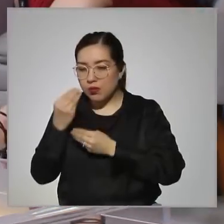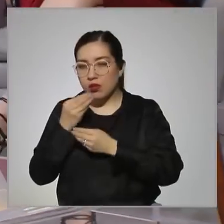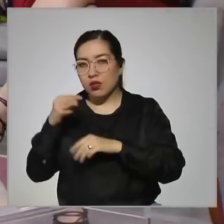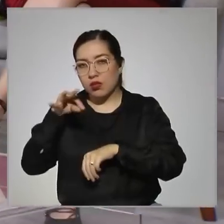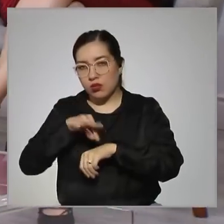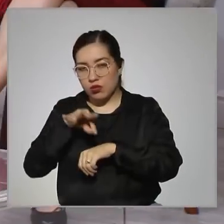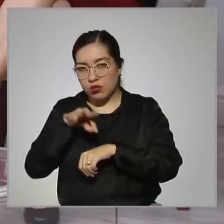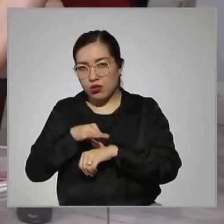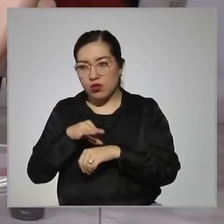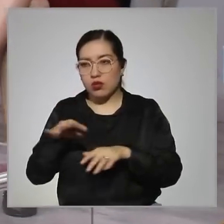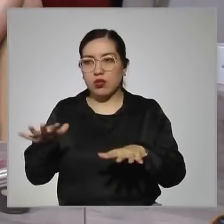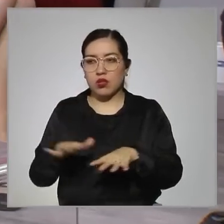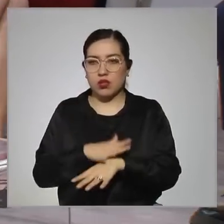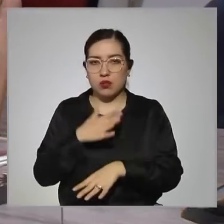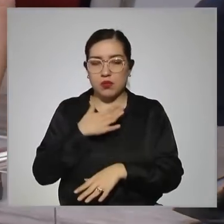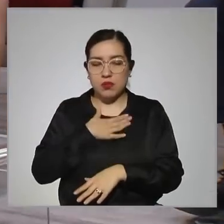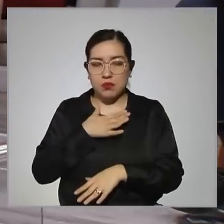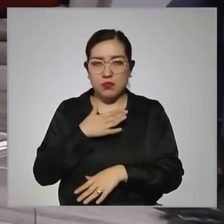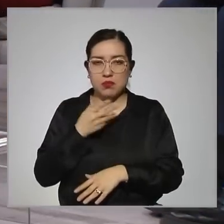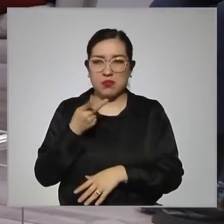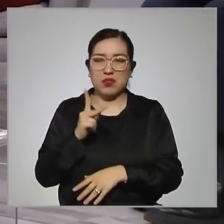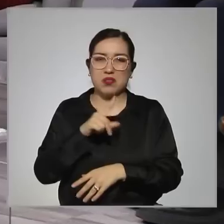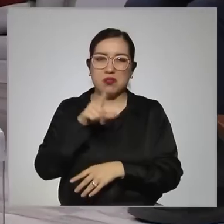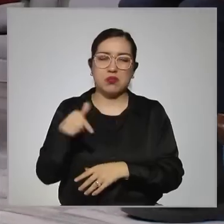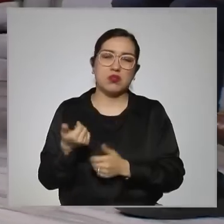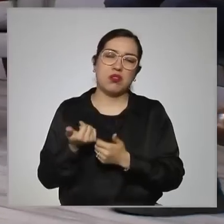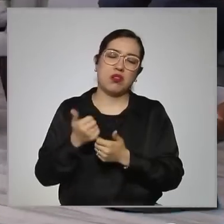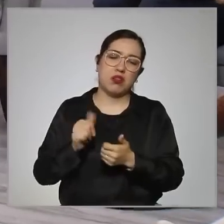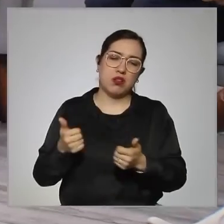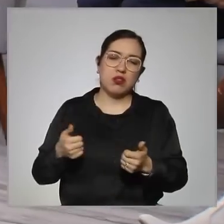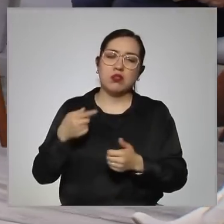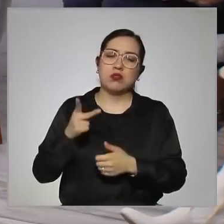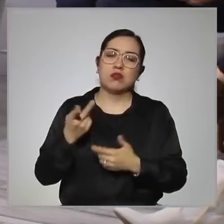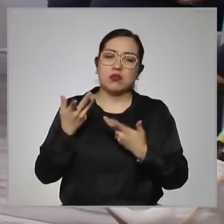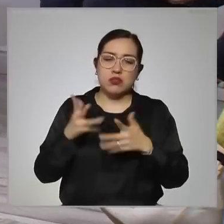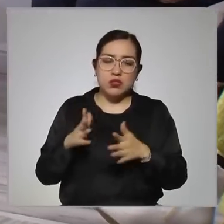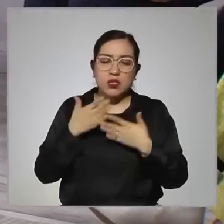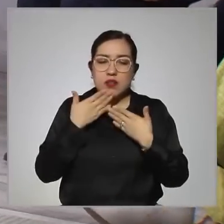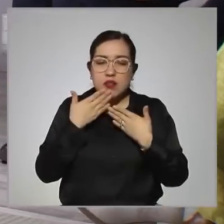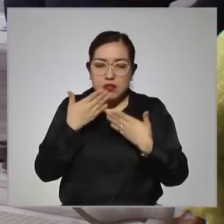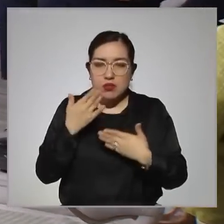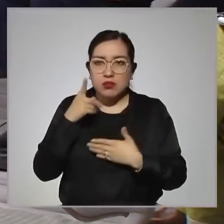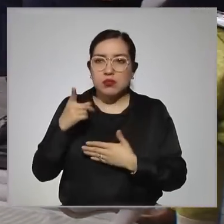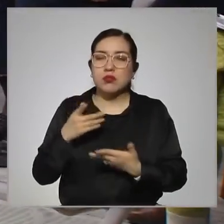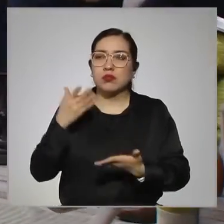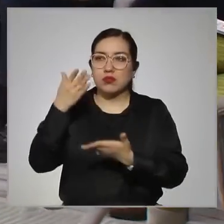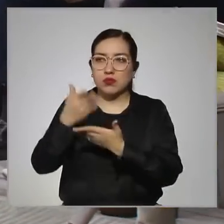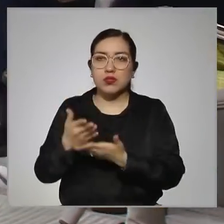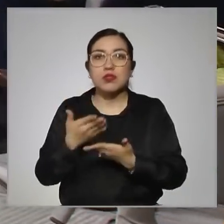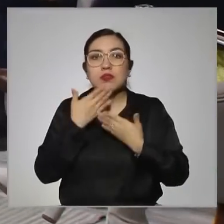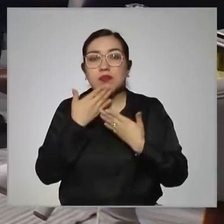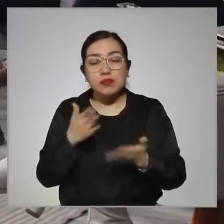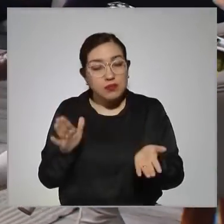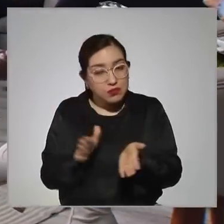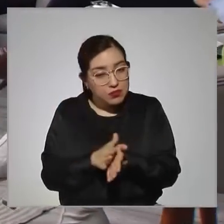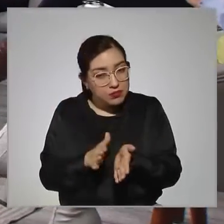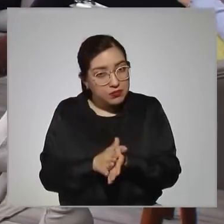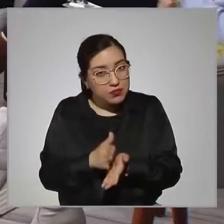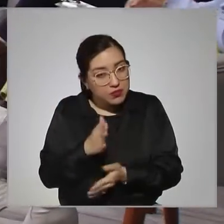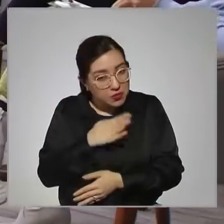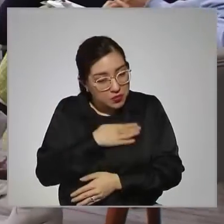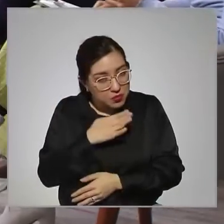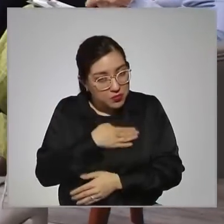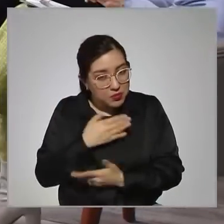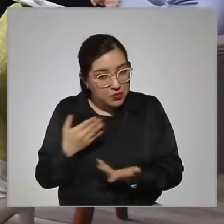alimentación, pero luego ya no lo conseguí, fui para atrás. ¿Y por qué no aplaudirte que ya fuiste con la nutrióloga? ¿No? O sea, claro, esa parte, no se me había ocurrido, sí. ¿Por qué